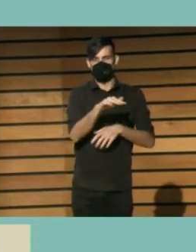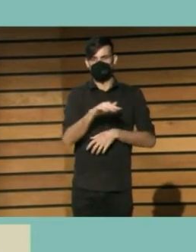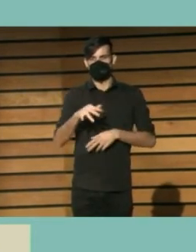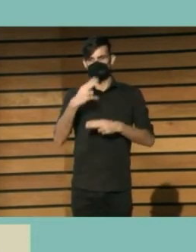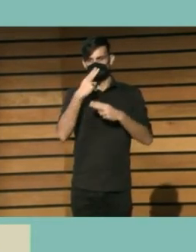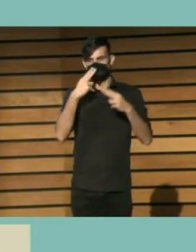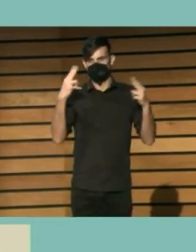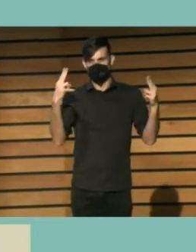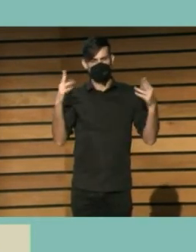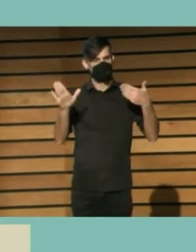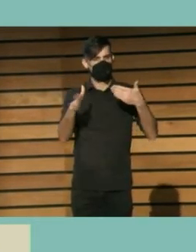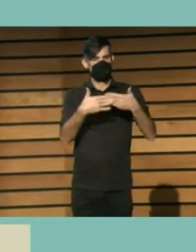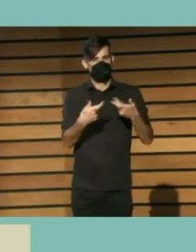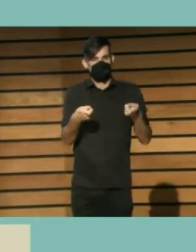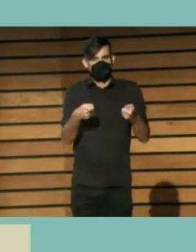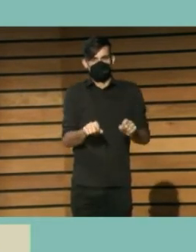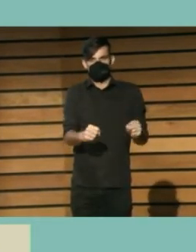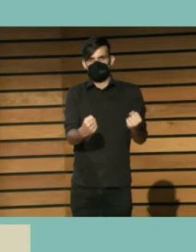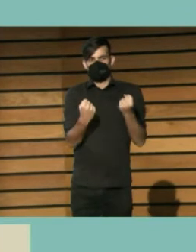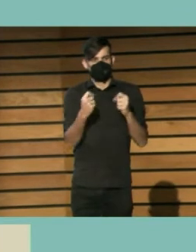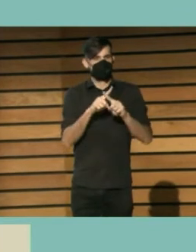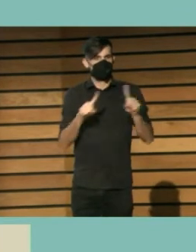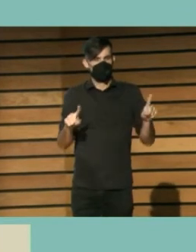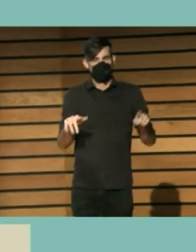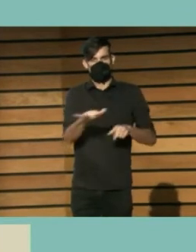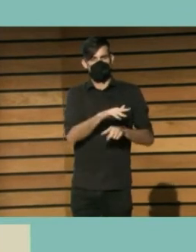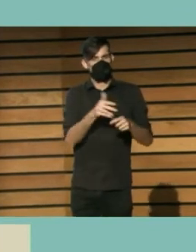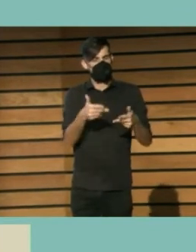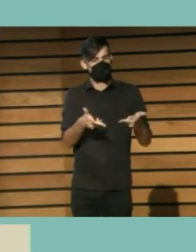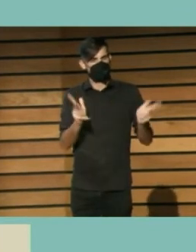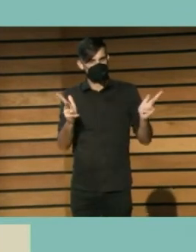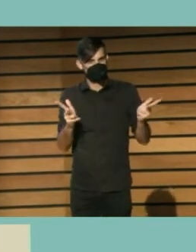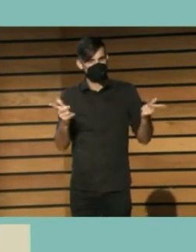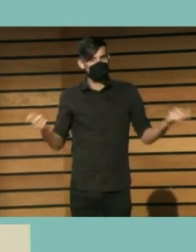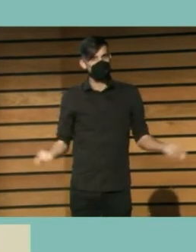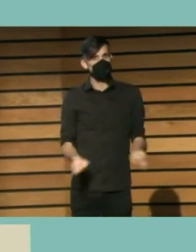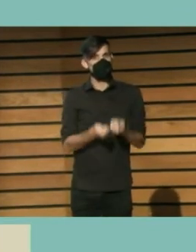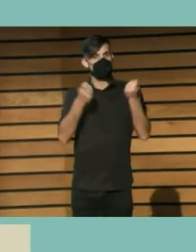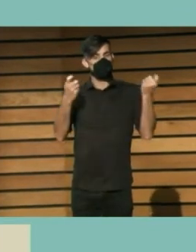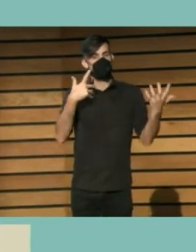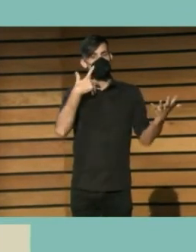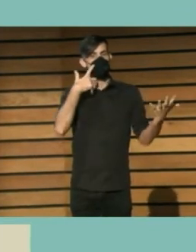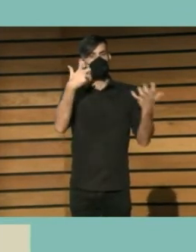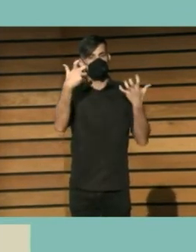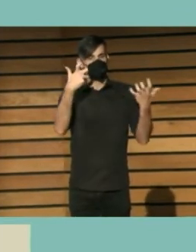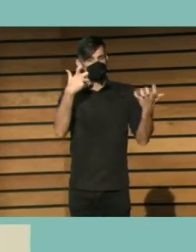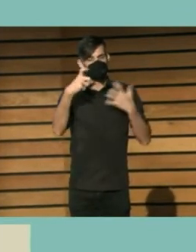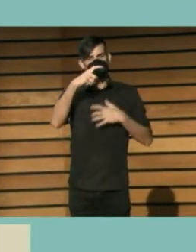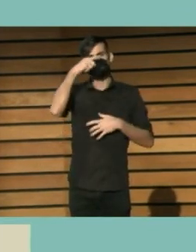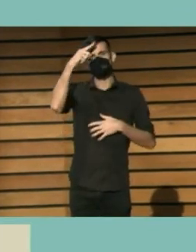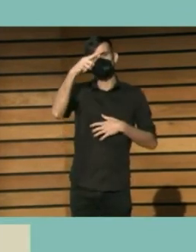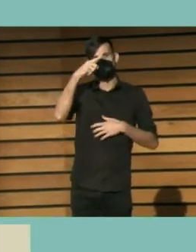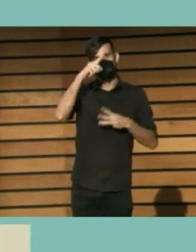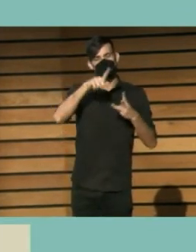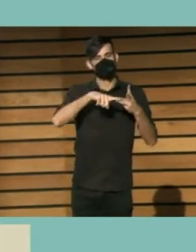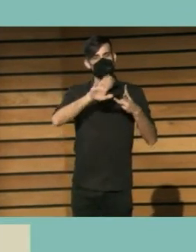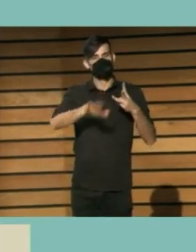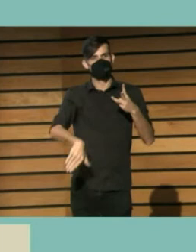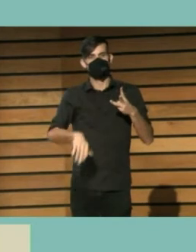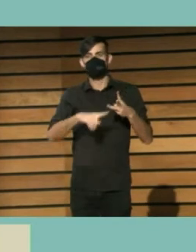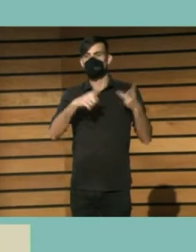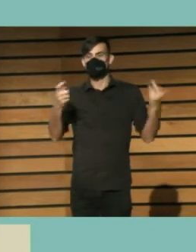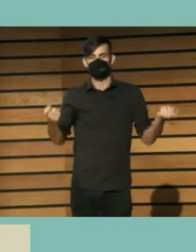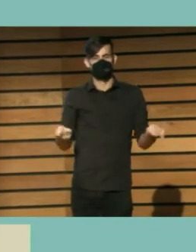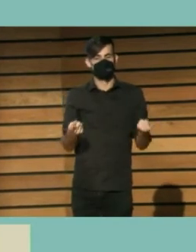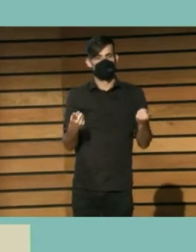cierren. Necesidad de promover las artes y la cultura en esos espacios públicos y también la necesidad de